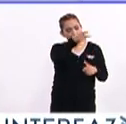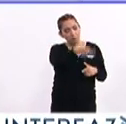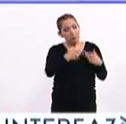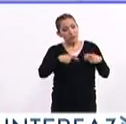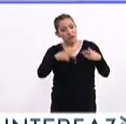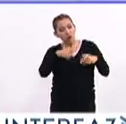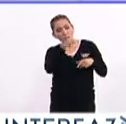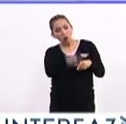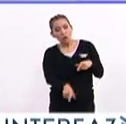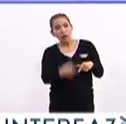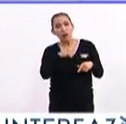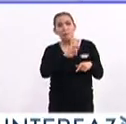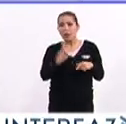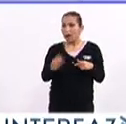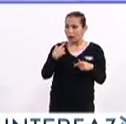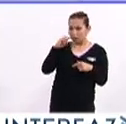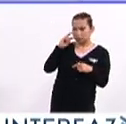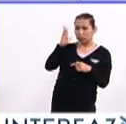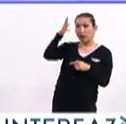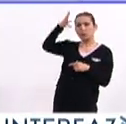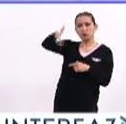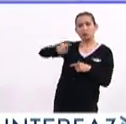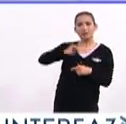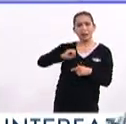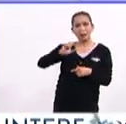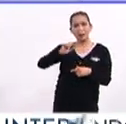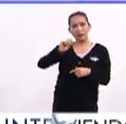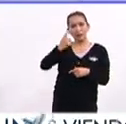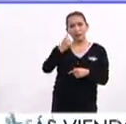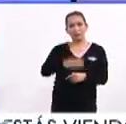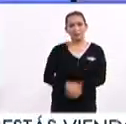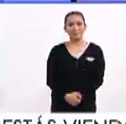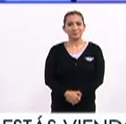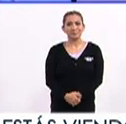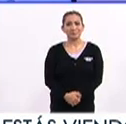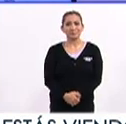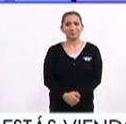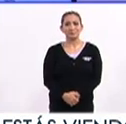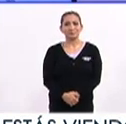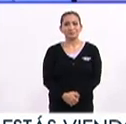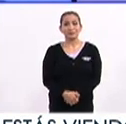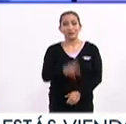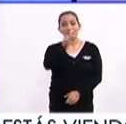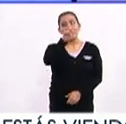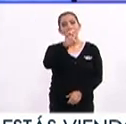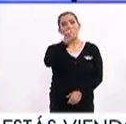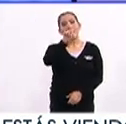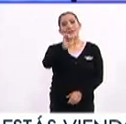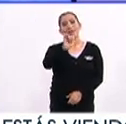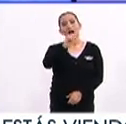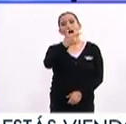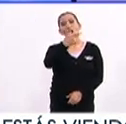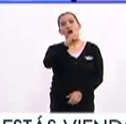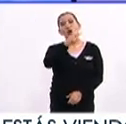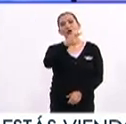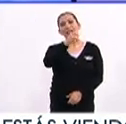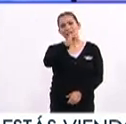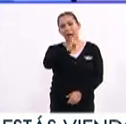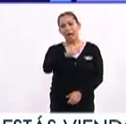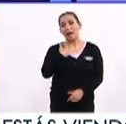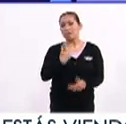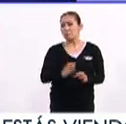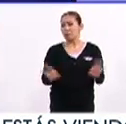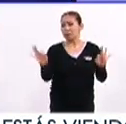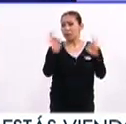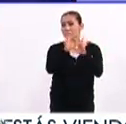que pueda enfrentarse a los grandes retos del siglo XXI. La pedagogía es una disciplina esencial en el proceso